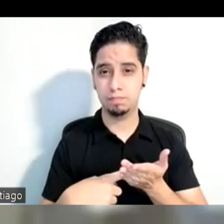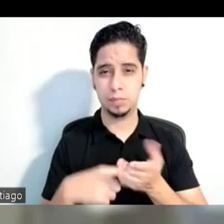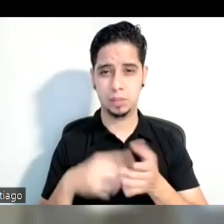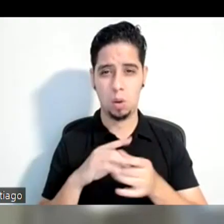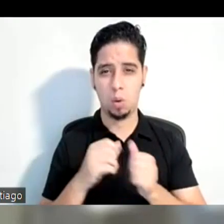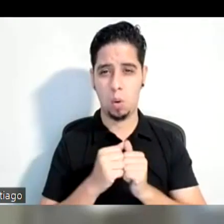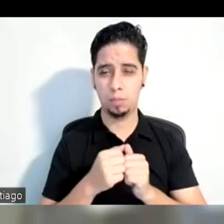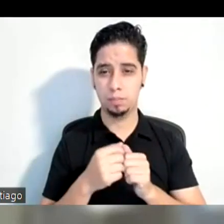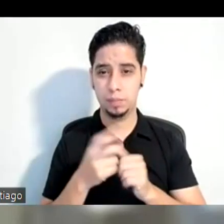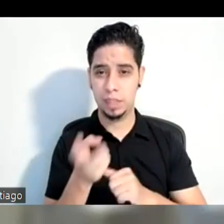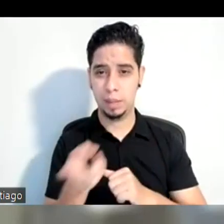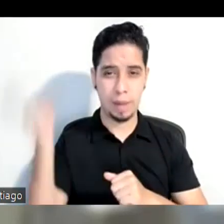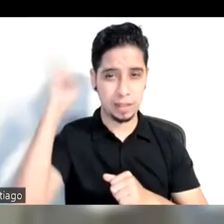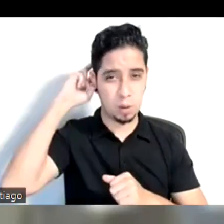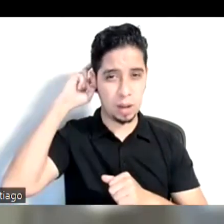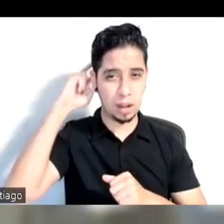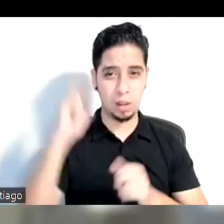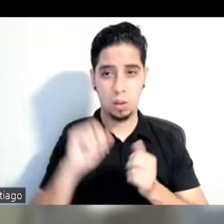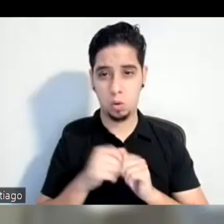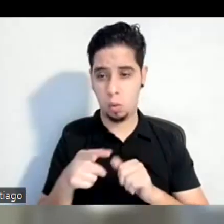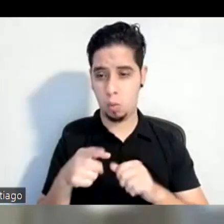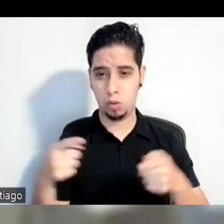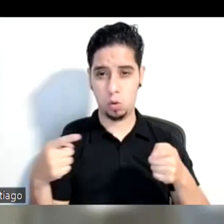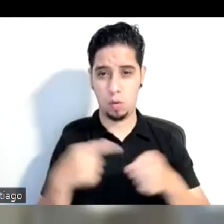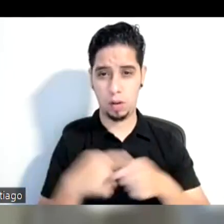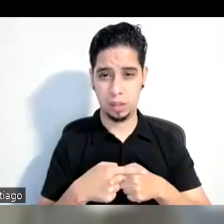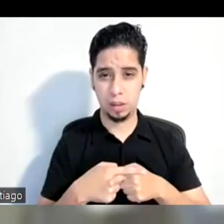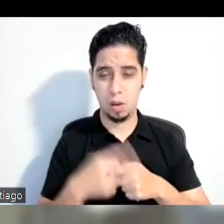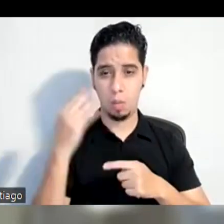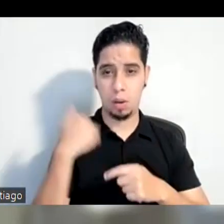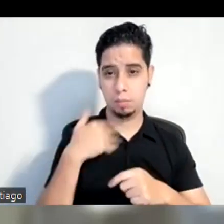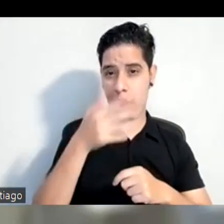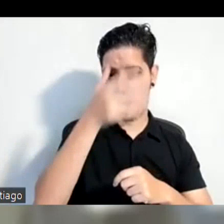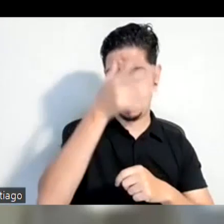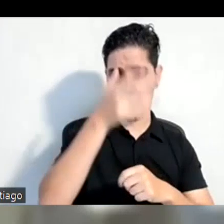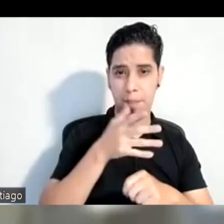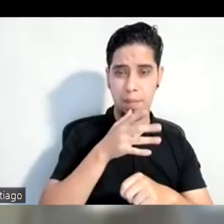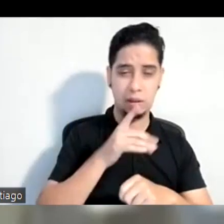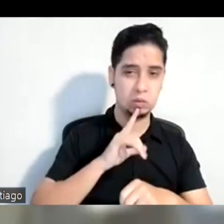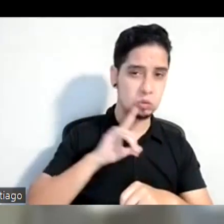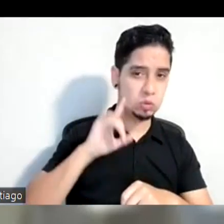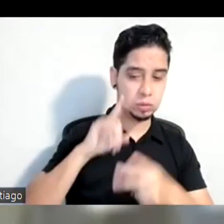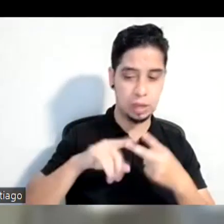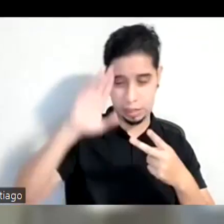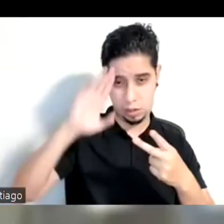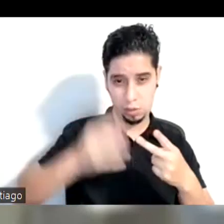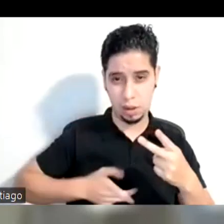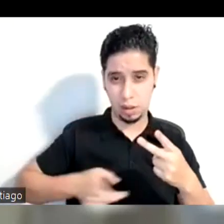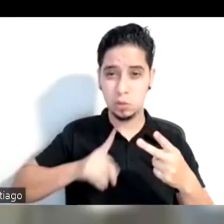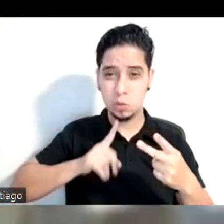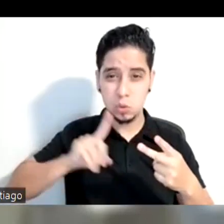ajá, y cómo eso era conflictivo porque los padres eran sordos, el hijo era sordo, pero